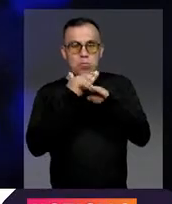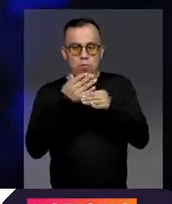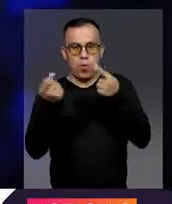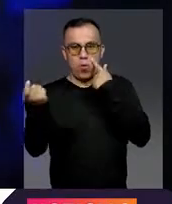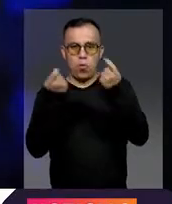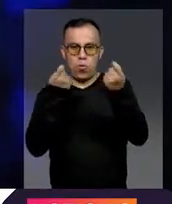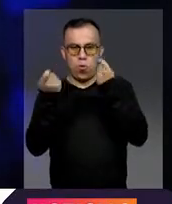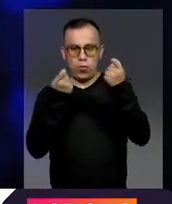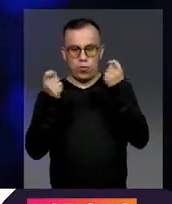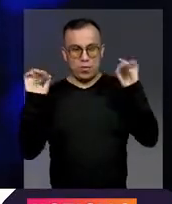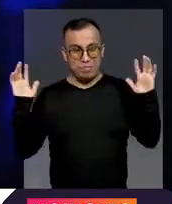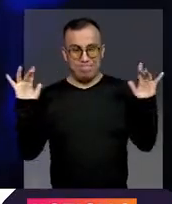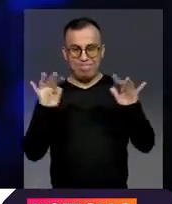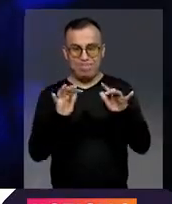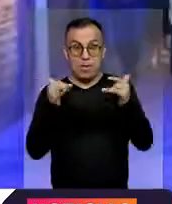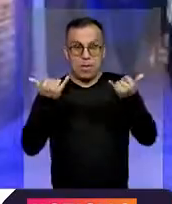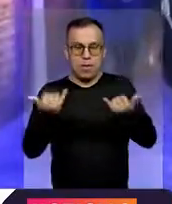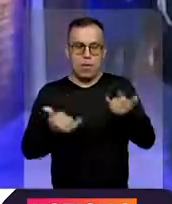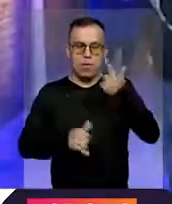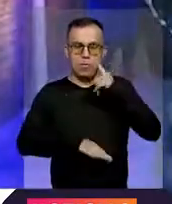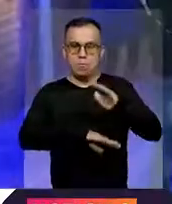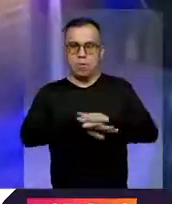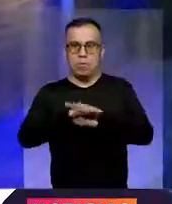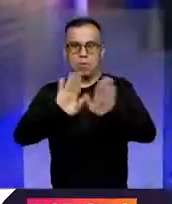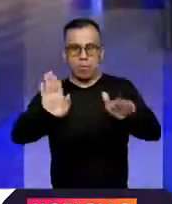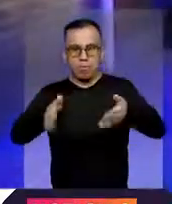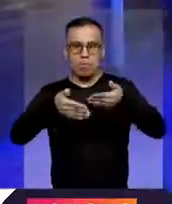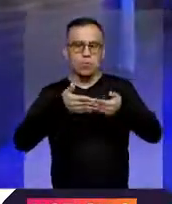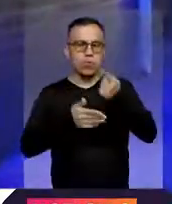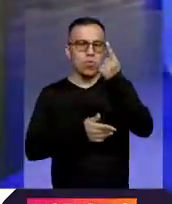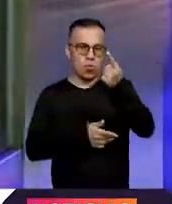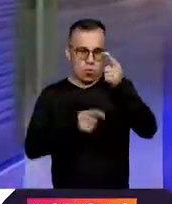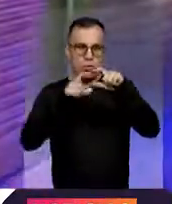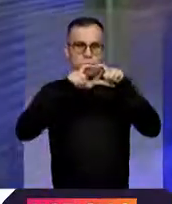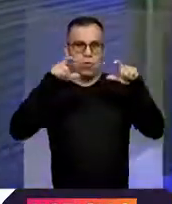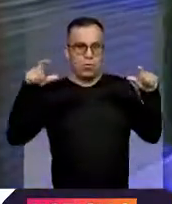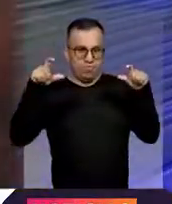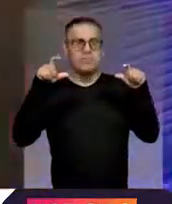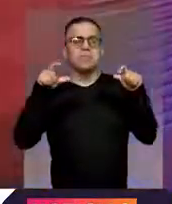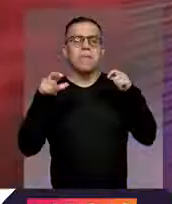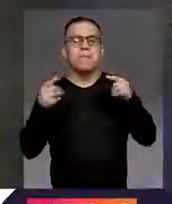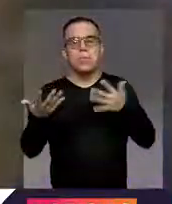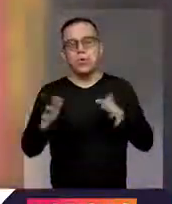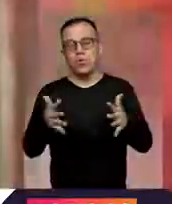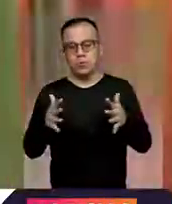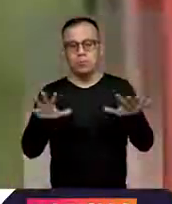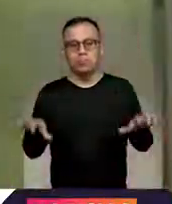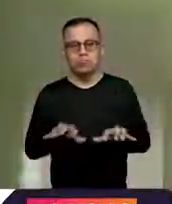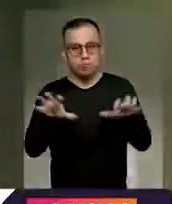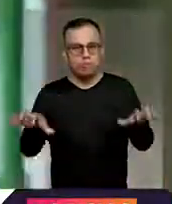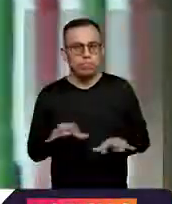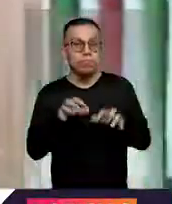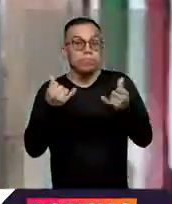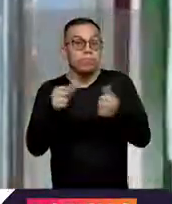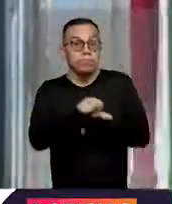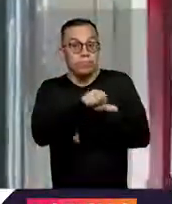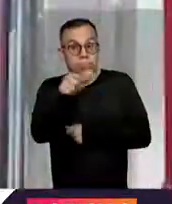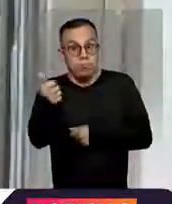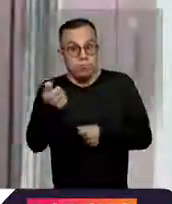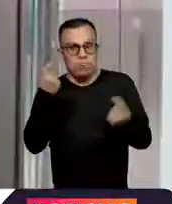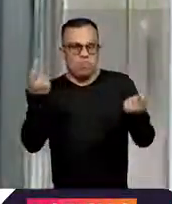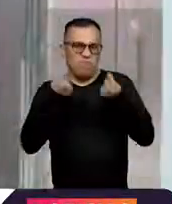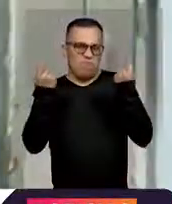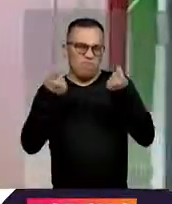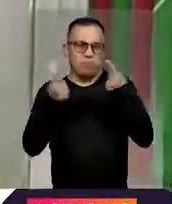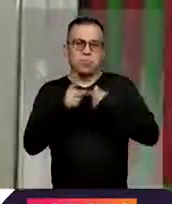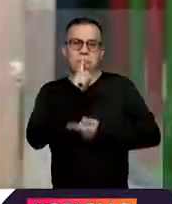control de aglomeraciones. Se ordenó el cierre de un establecimiento con suspensión temporal de la actividad, mientras que se generaron